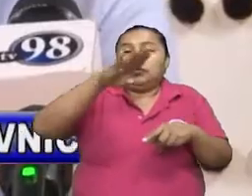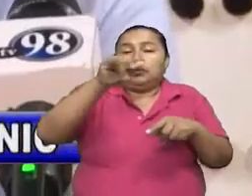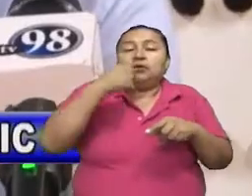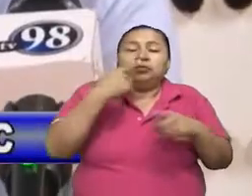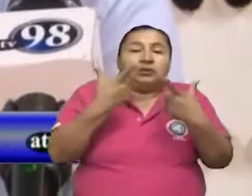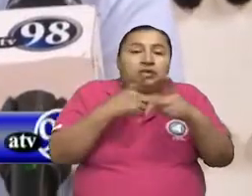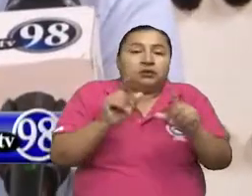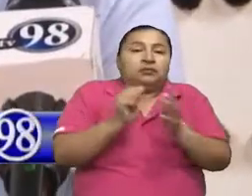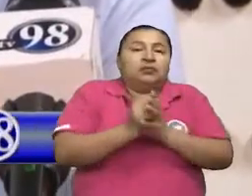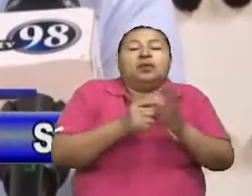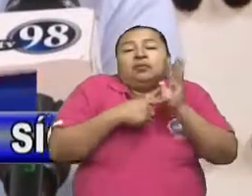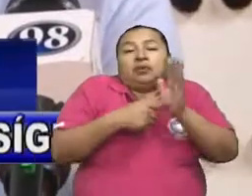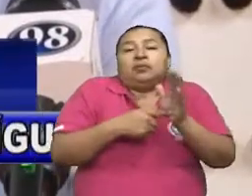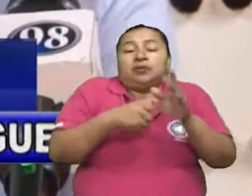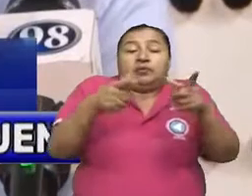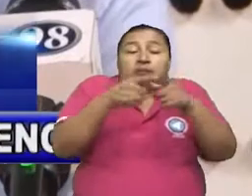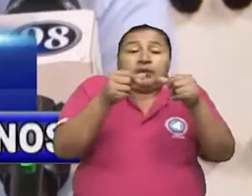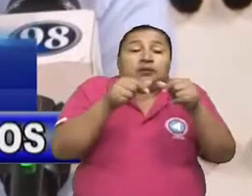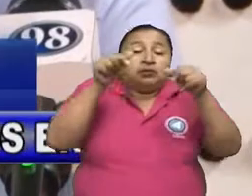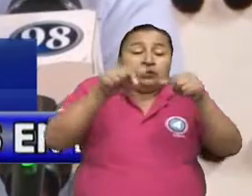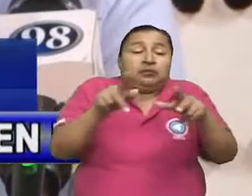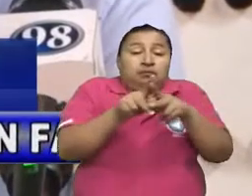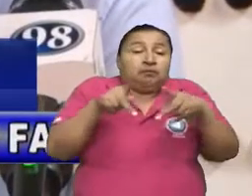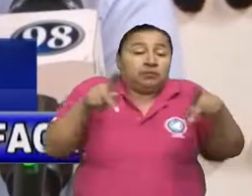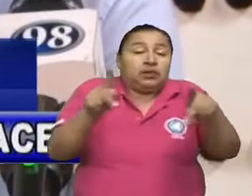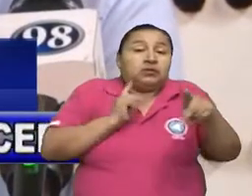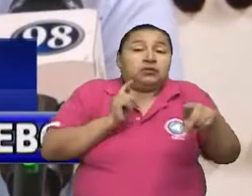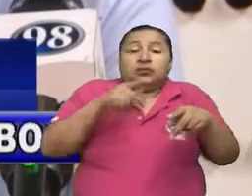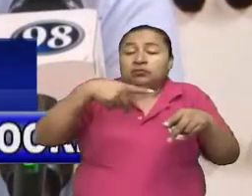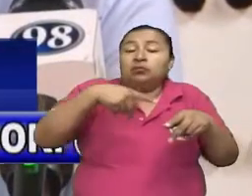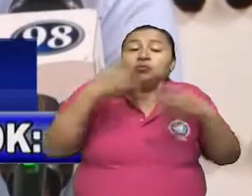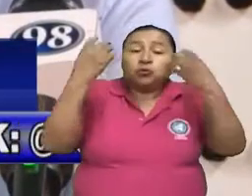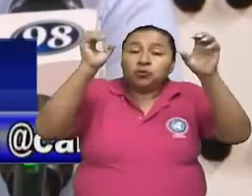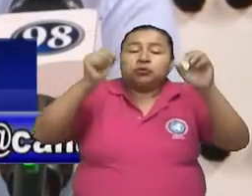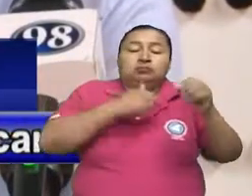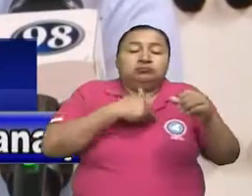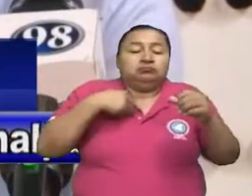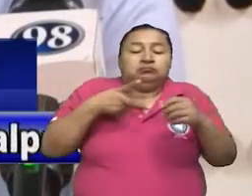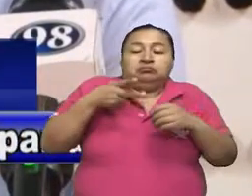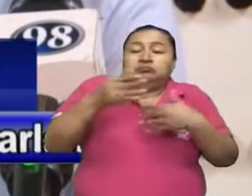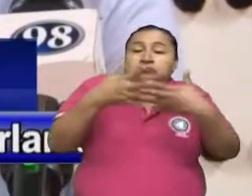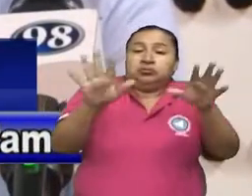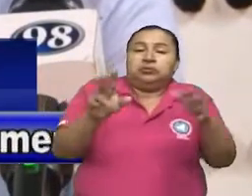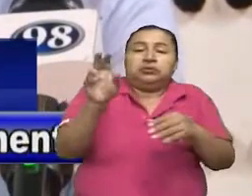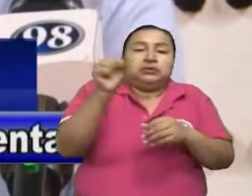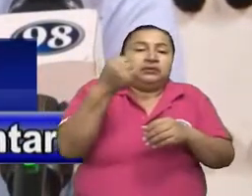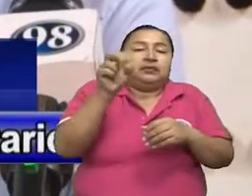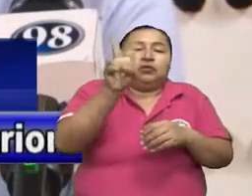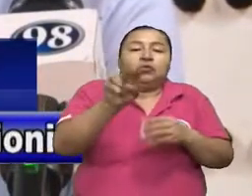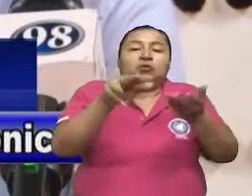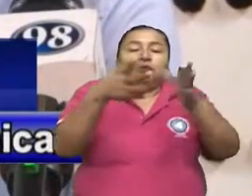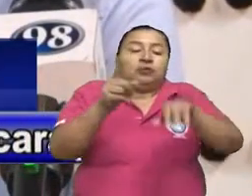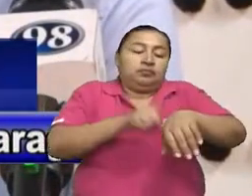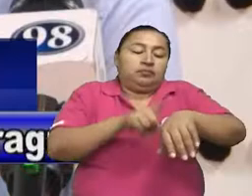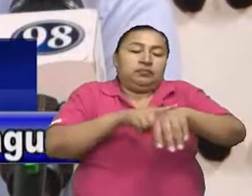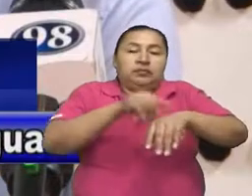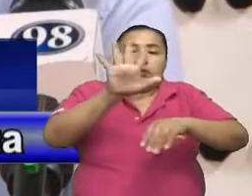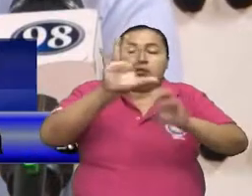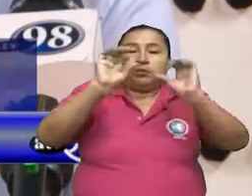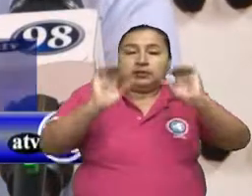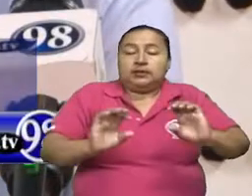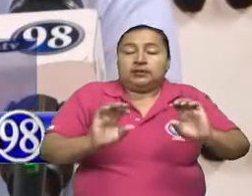En el caso de Managua, aquí en el Palacio de la Cultura, lo vamos a inaugurar el sábado 2 de noviembre a las 5 de la